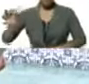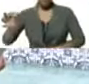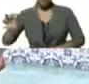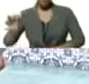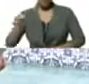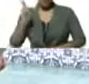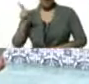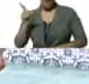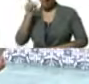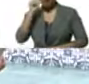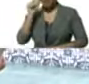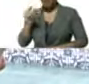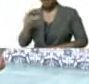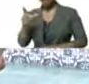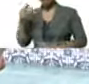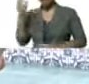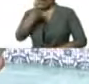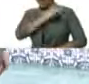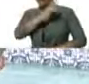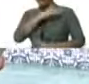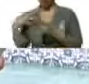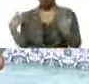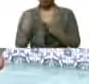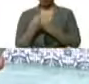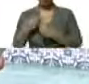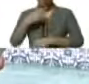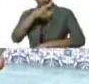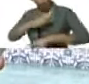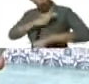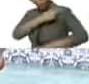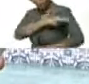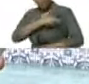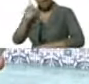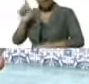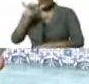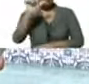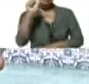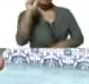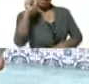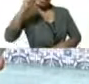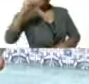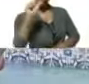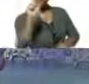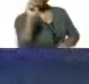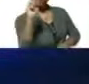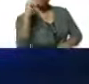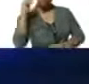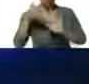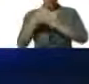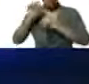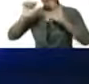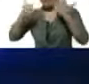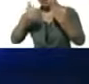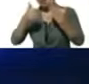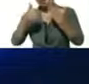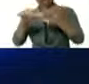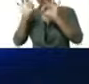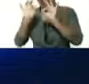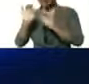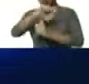el jefe adjunto del hospital de la provincia de Yansú. Un sexto especialista, el subjefe